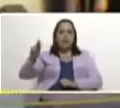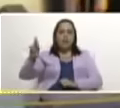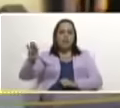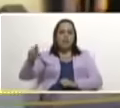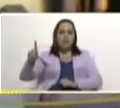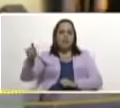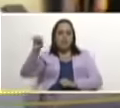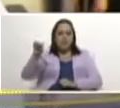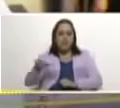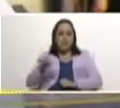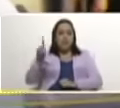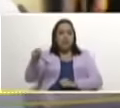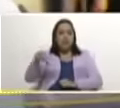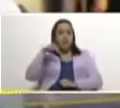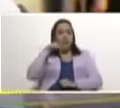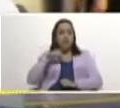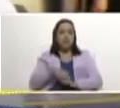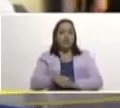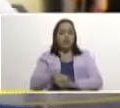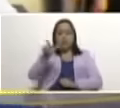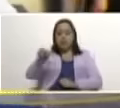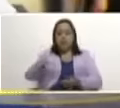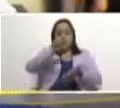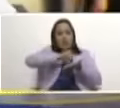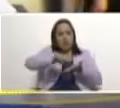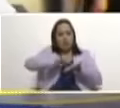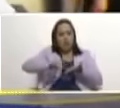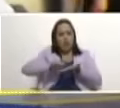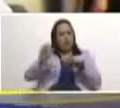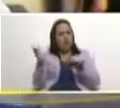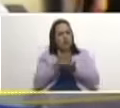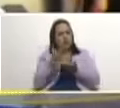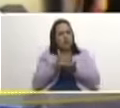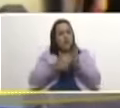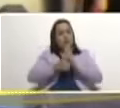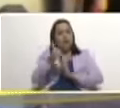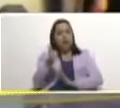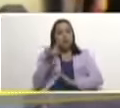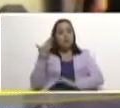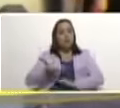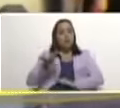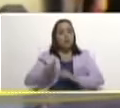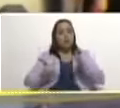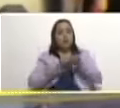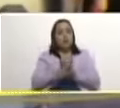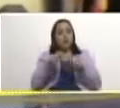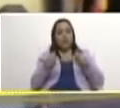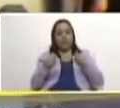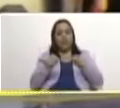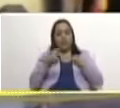y nieto de quien escribió uno de los libros más fascinantes de la vida del general,